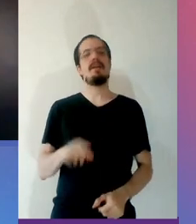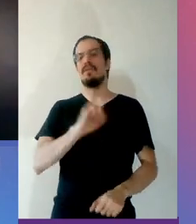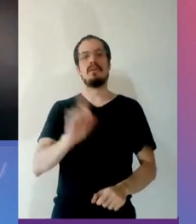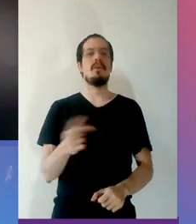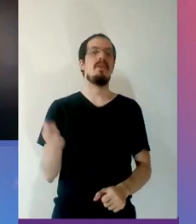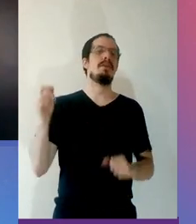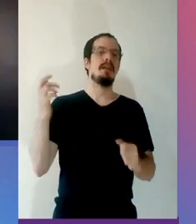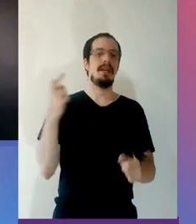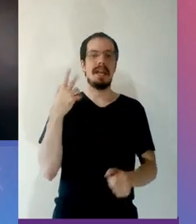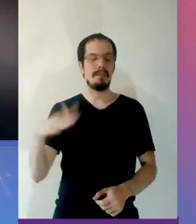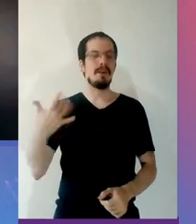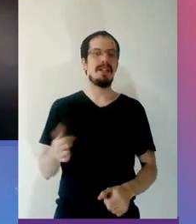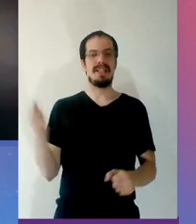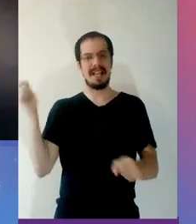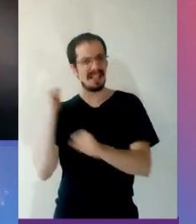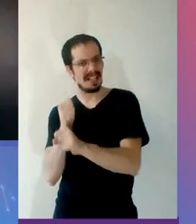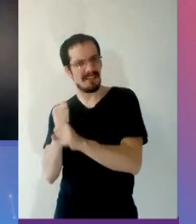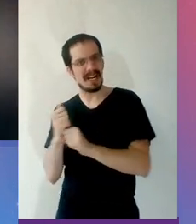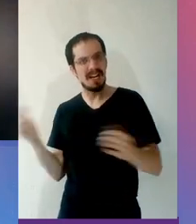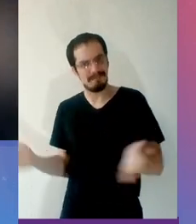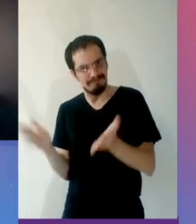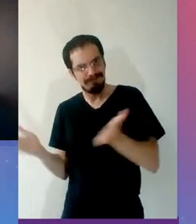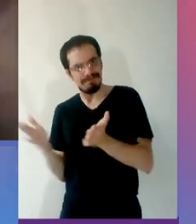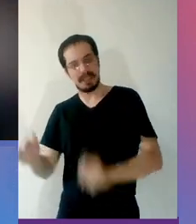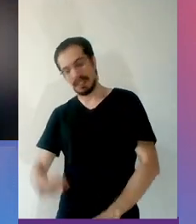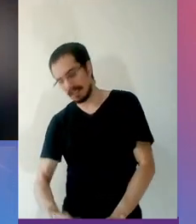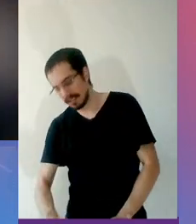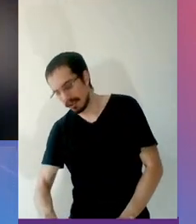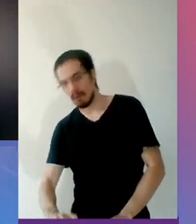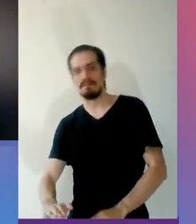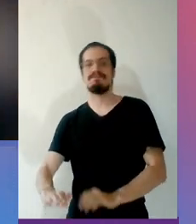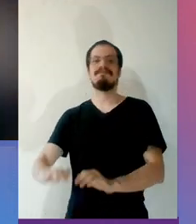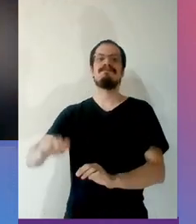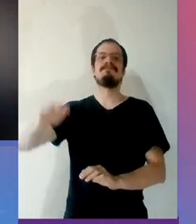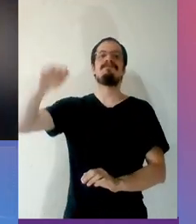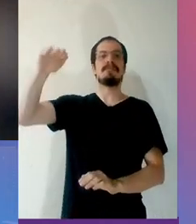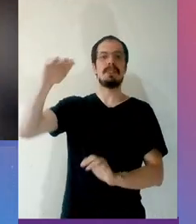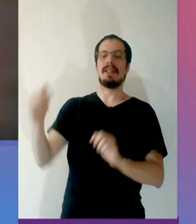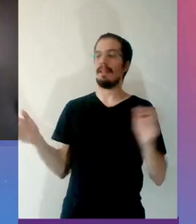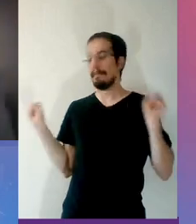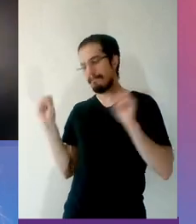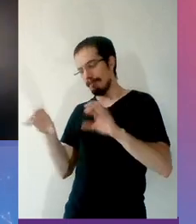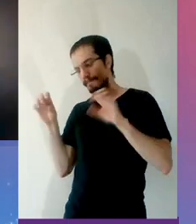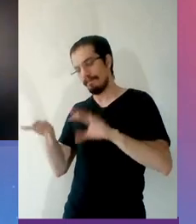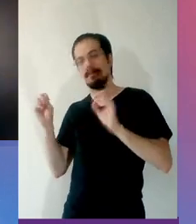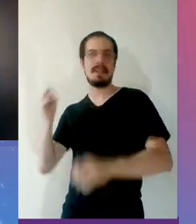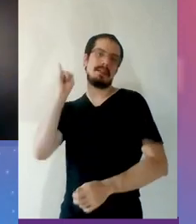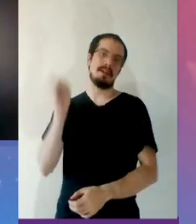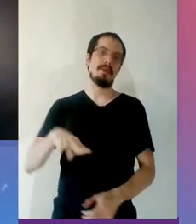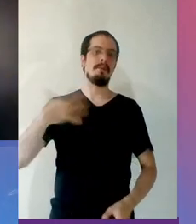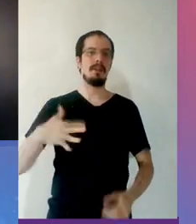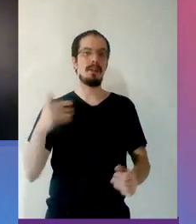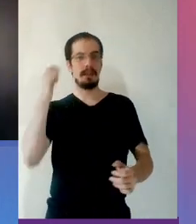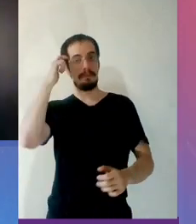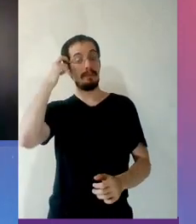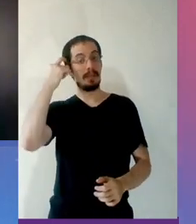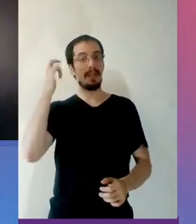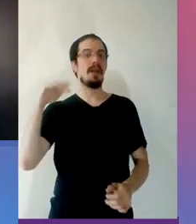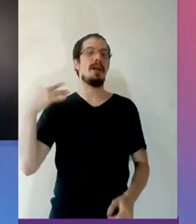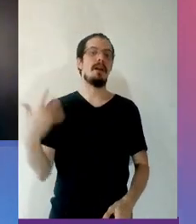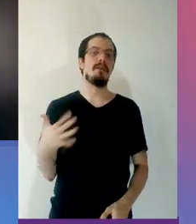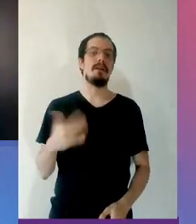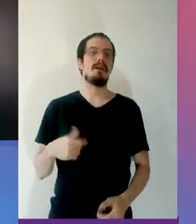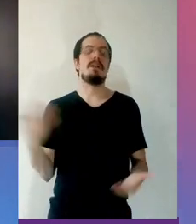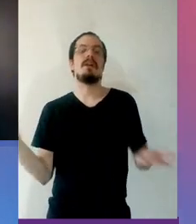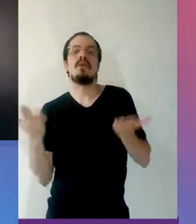desde chiquitito. Por otro lado, en el fondo es súper importante tener muy claro cómo es lo normal, de